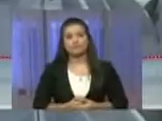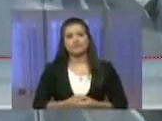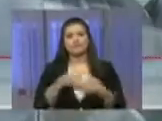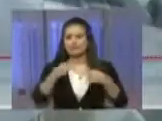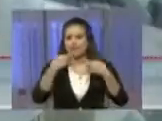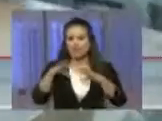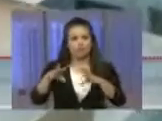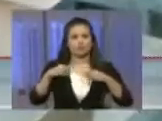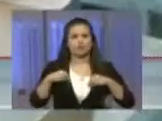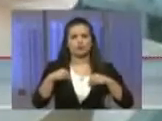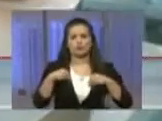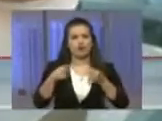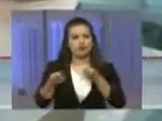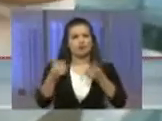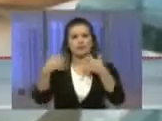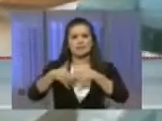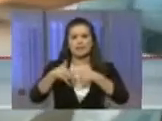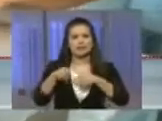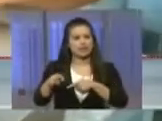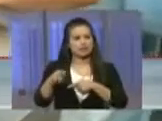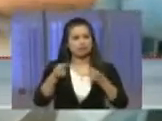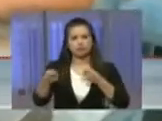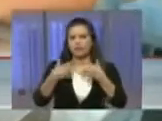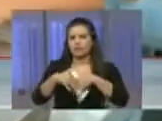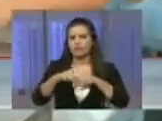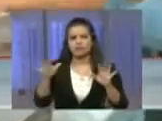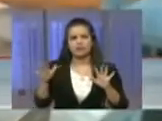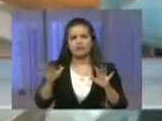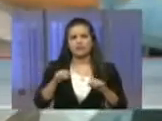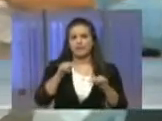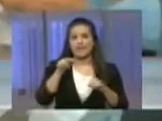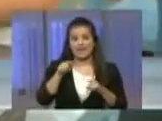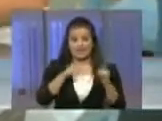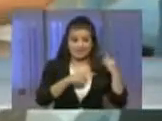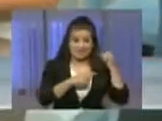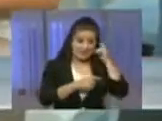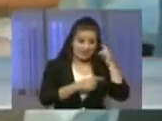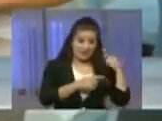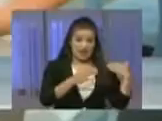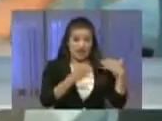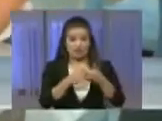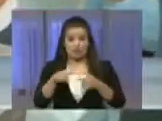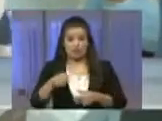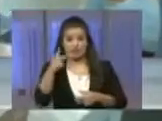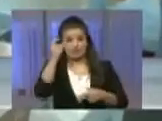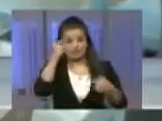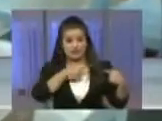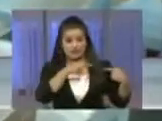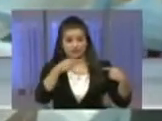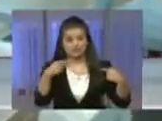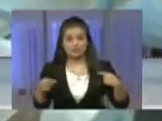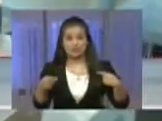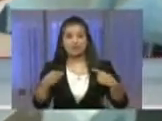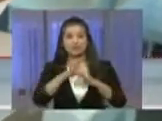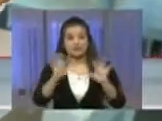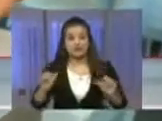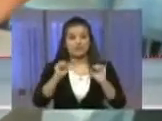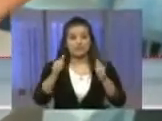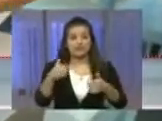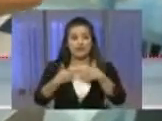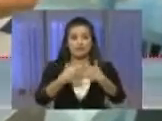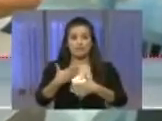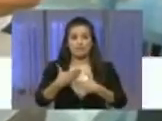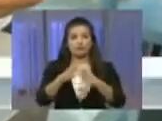planta Y desde ese día uno hasta el día hoy 30 hemos emprendido un